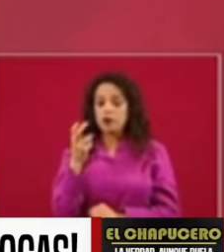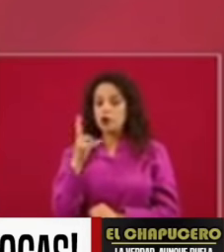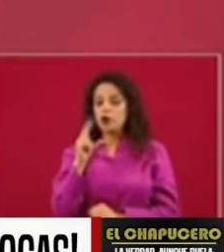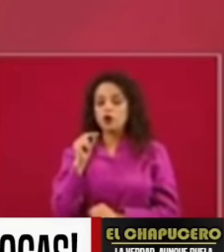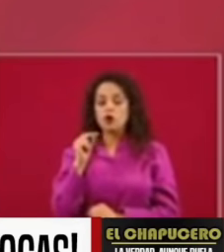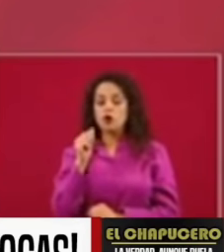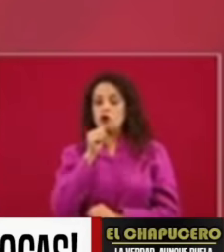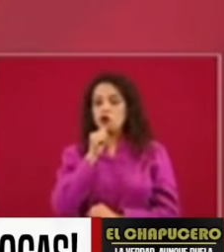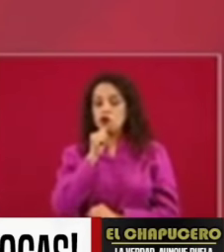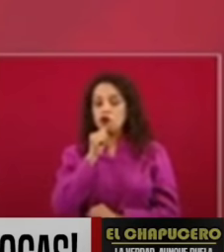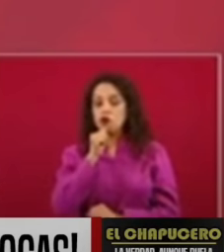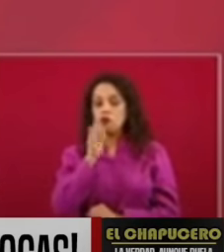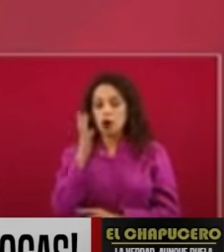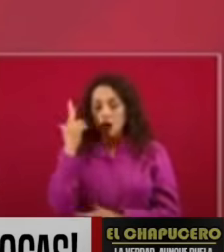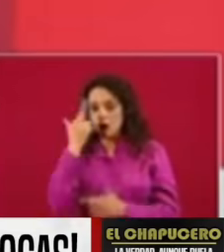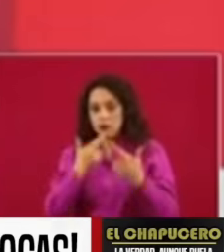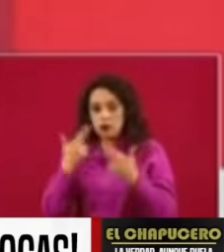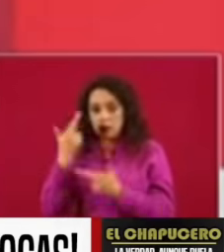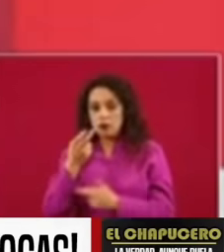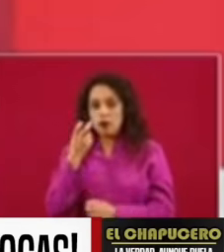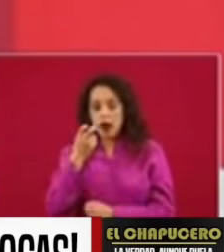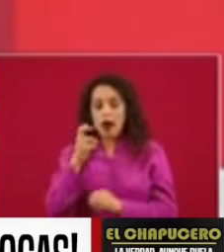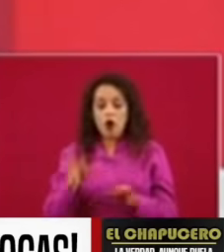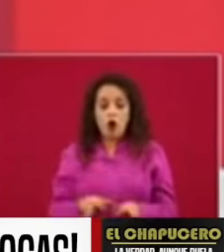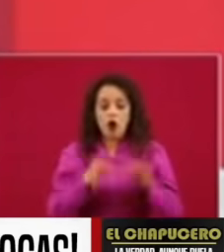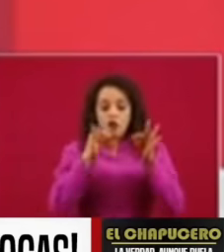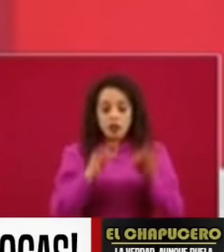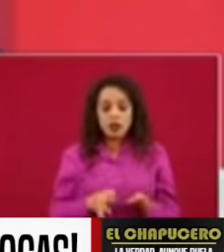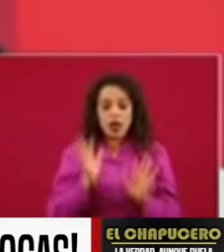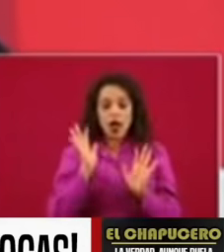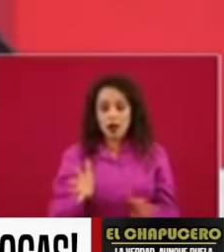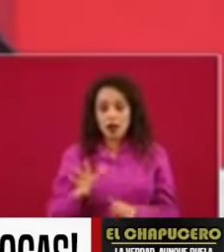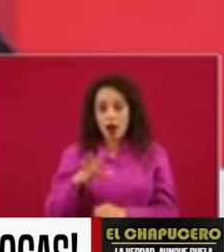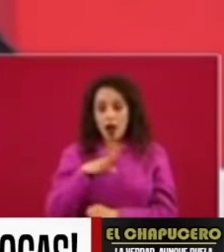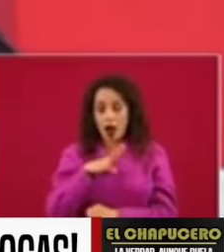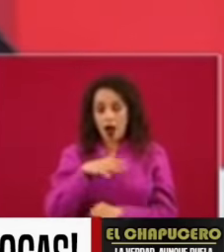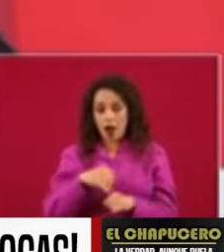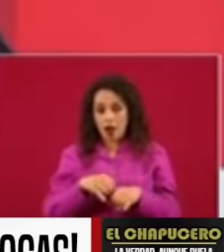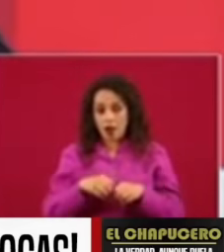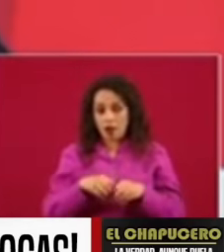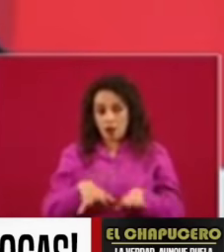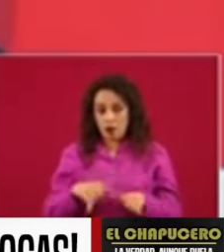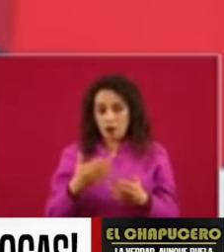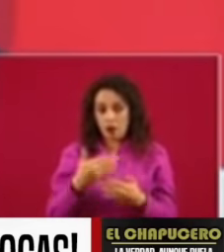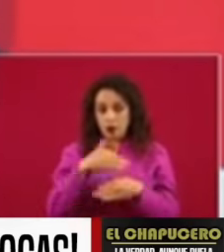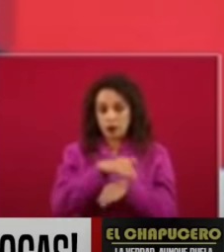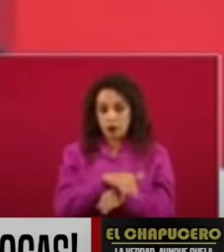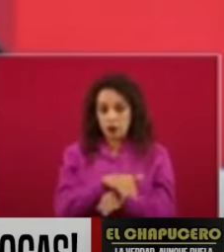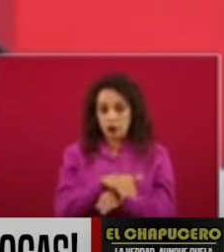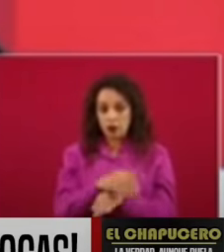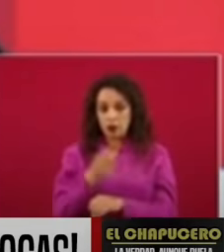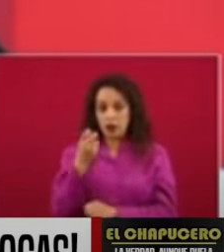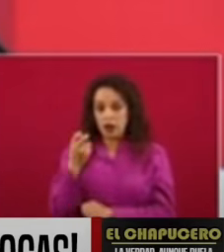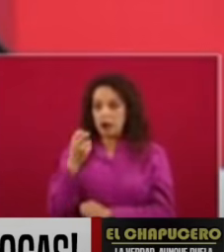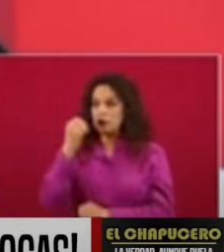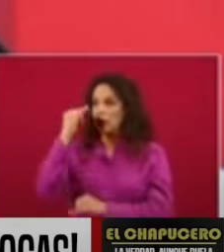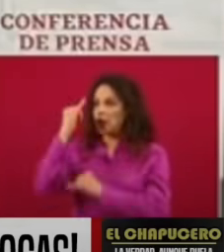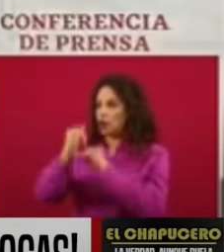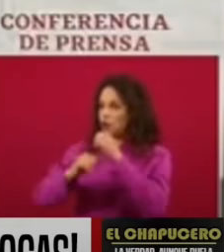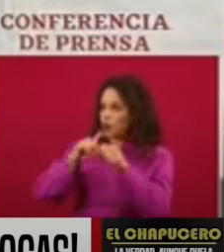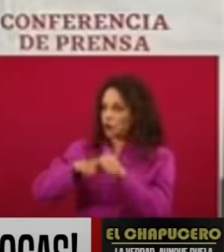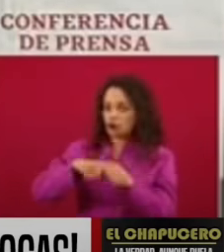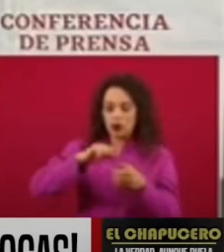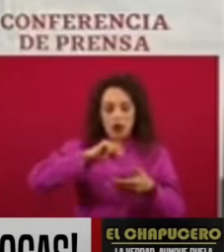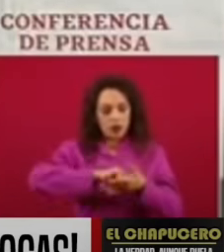terminado y por lo tanto disponemos de una publicación oficial de una contraparte internacional,